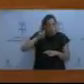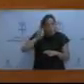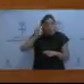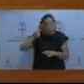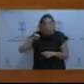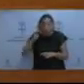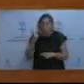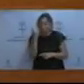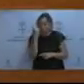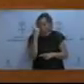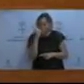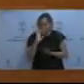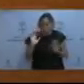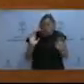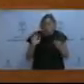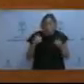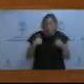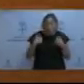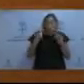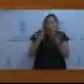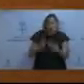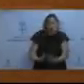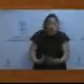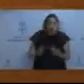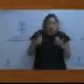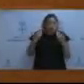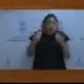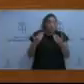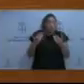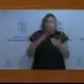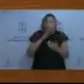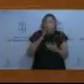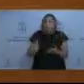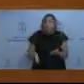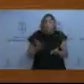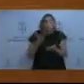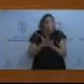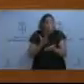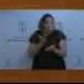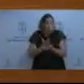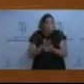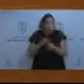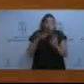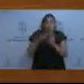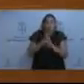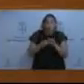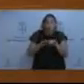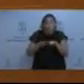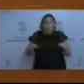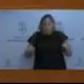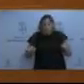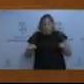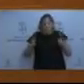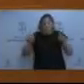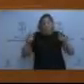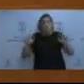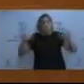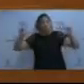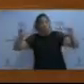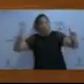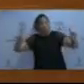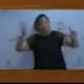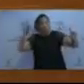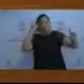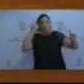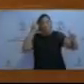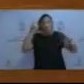que le doy mi más sincera enhorabuena porque el curso escolar en Asturias ha comenzado, hay mesas, hay pizarras, hay alumnos y hay profesores. Por lo tanto, mi